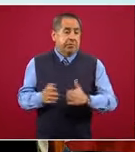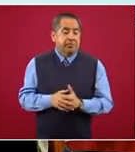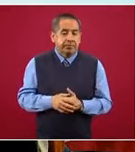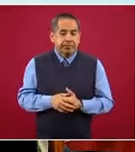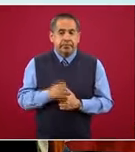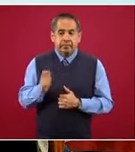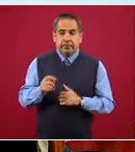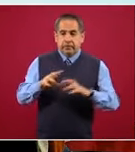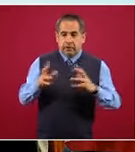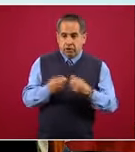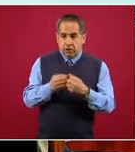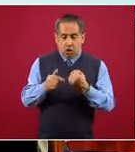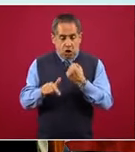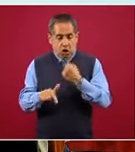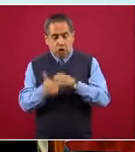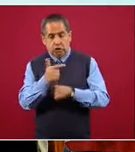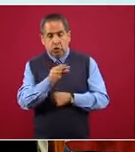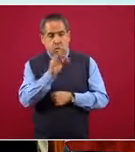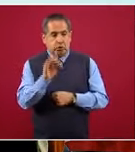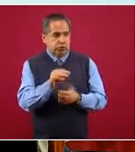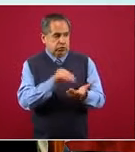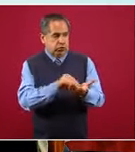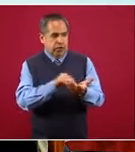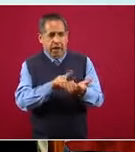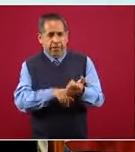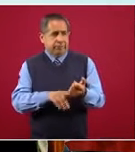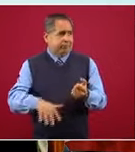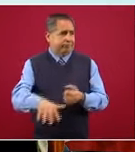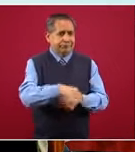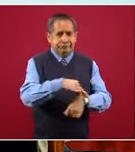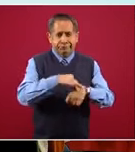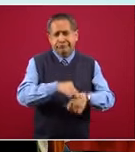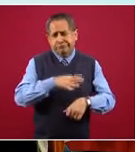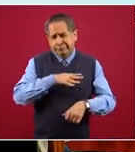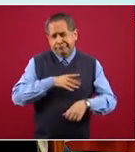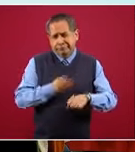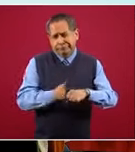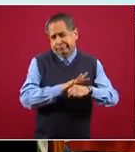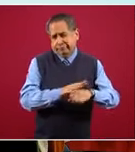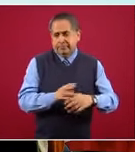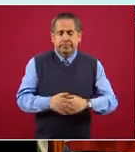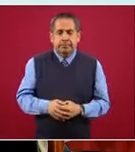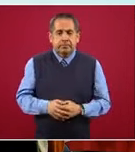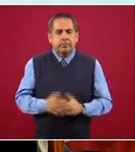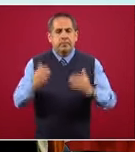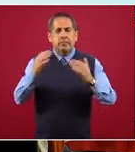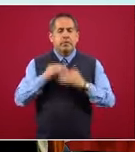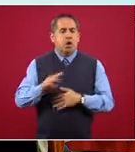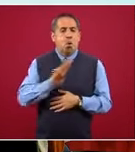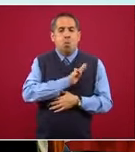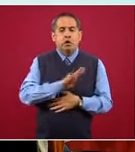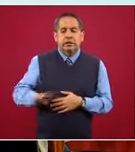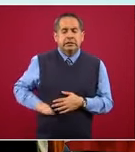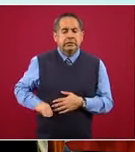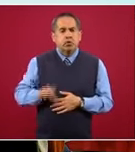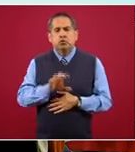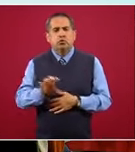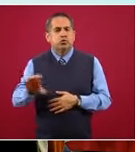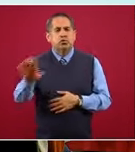12% es lo que representan los casos activos estimados en Guerrero. Veamos ahora en la siguiente gráfica cuáles son los municipios en Guerrero que